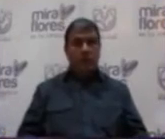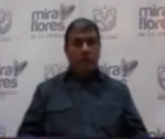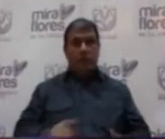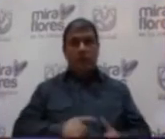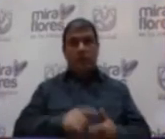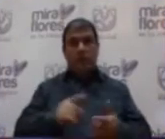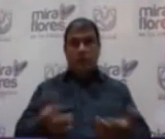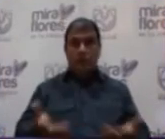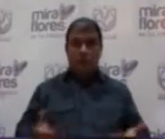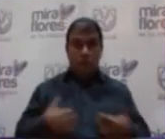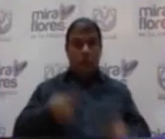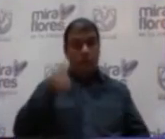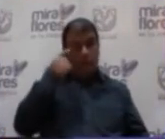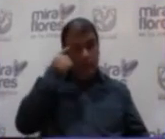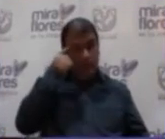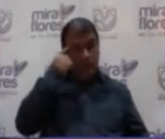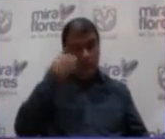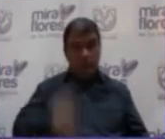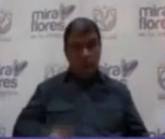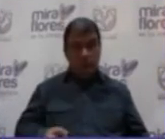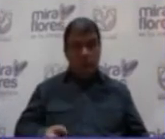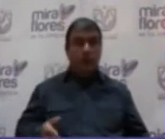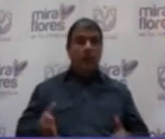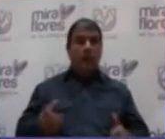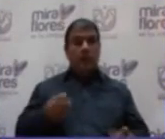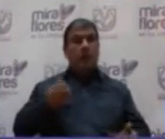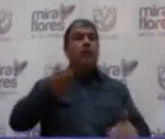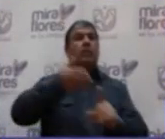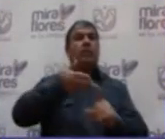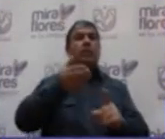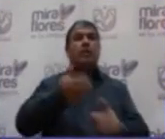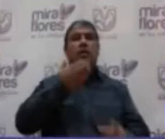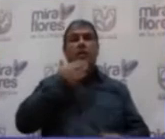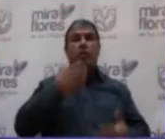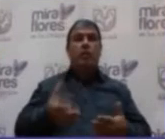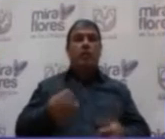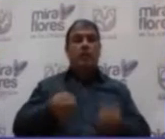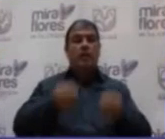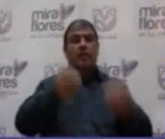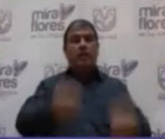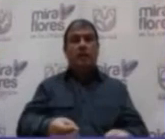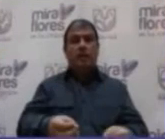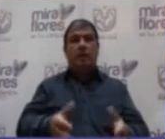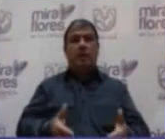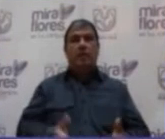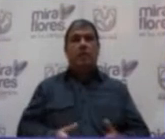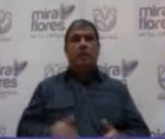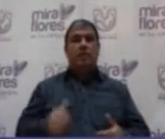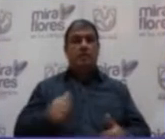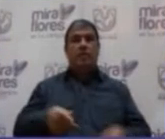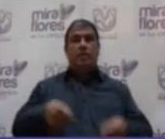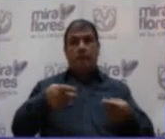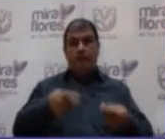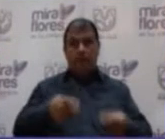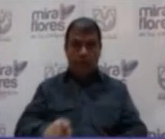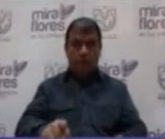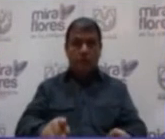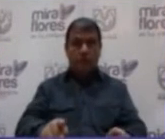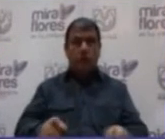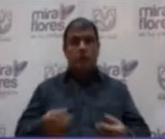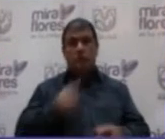Entonces, yo creo que hay que dirigirse a quien puede haber otorgado esta autorización que usted